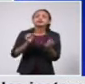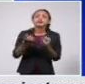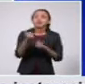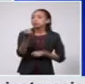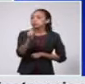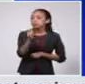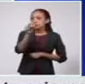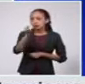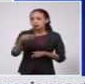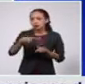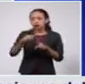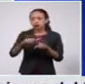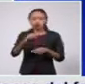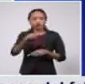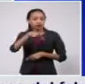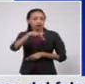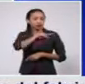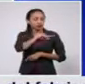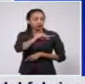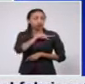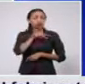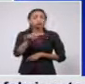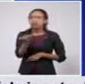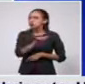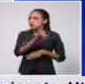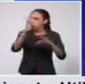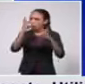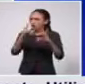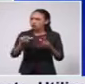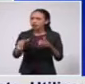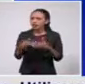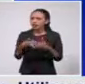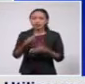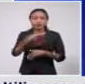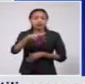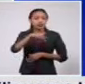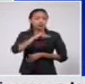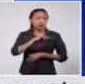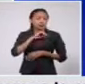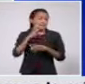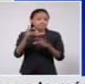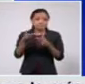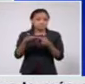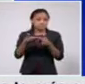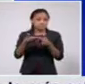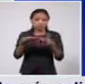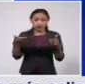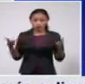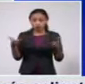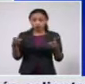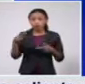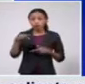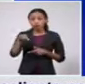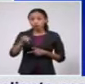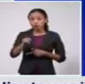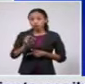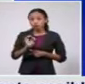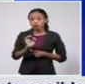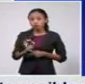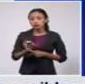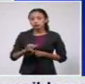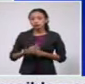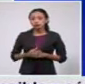ayer, igual cifra que el día anterior, y el mayor número, que además es donde ha tenido la transmisión